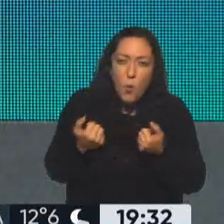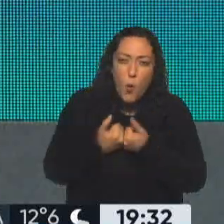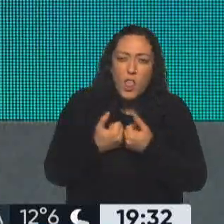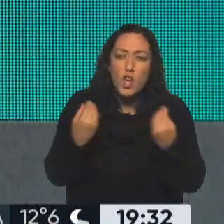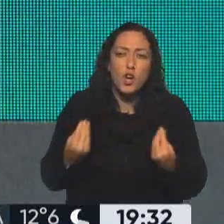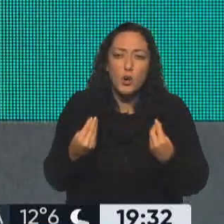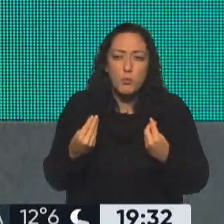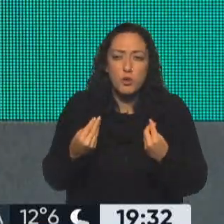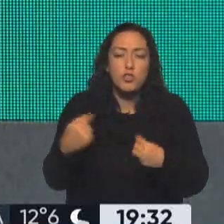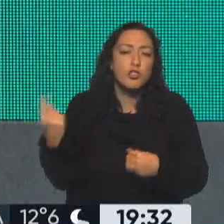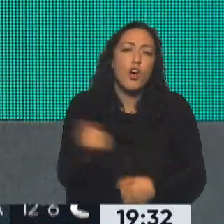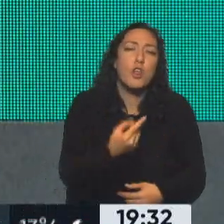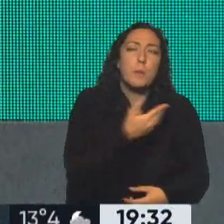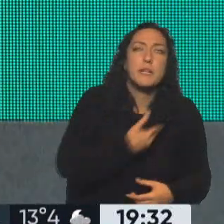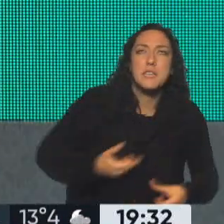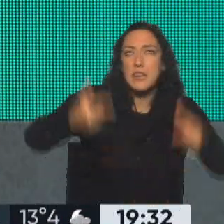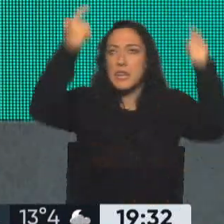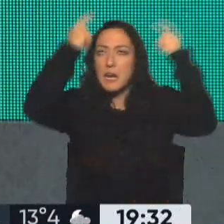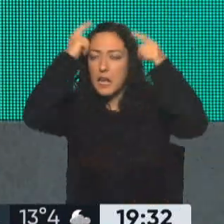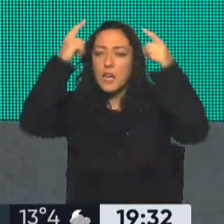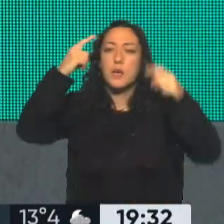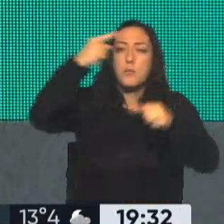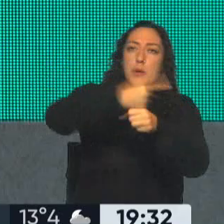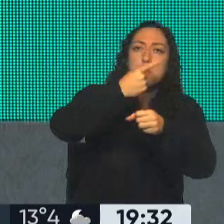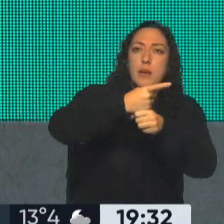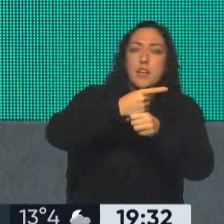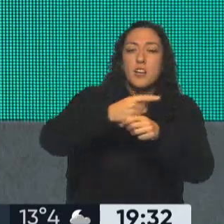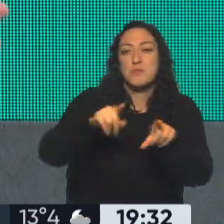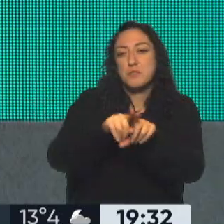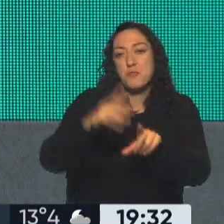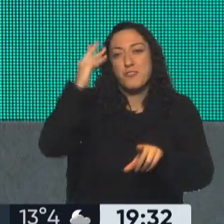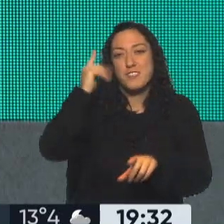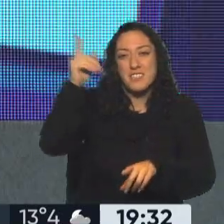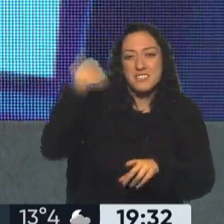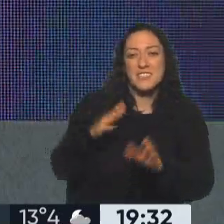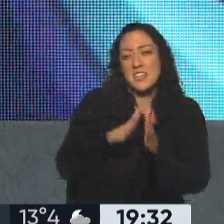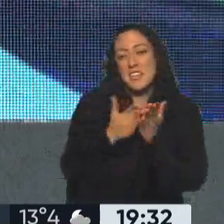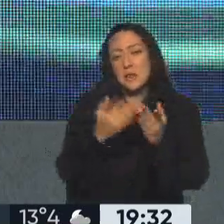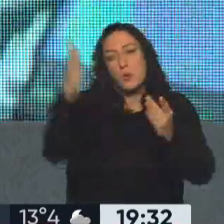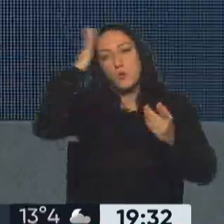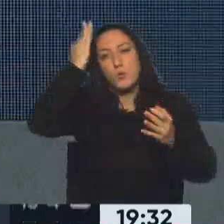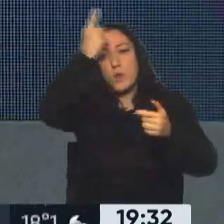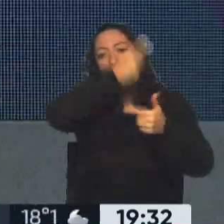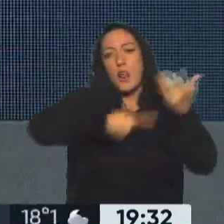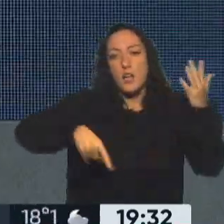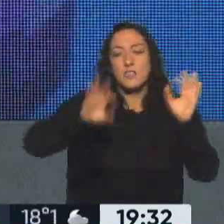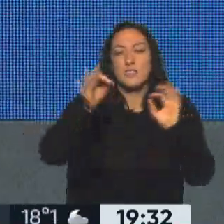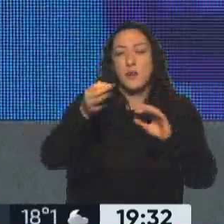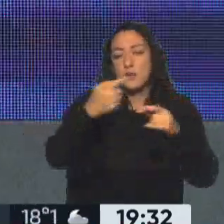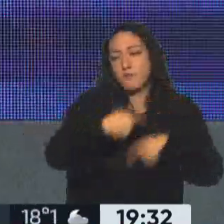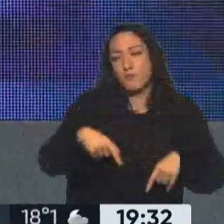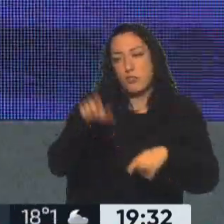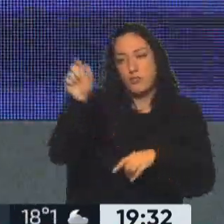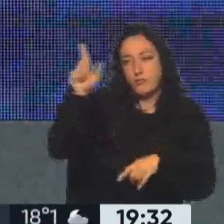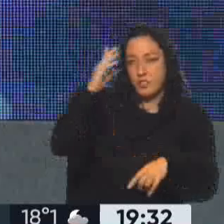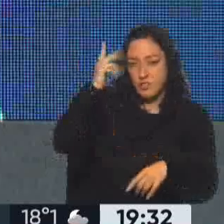Todo el mundo quiere ser presidente, emperador, qué sé yo. Vas primero vos. Cartel francés, además de libros y mucha cultura, sabe de cartel francés